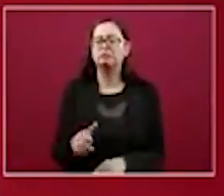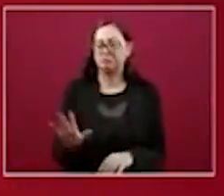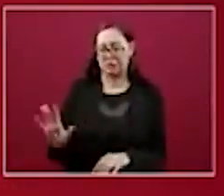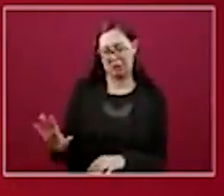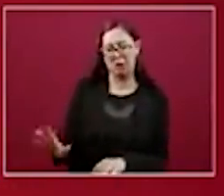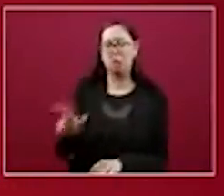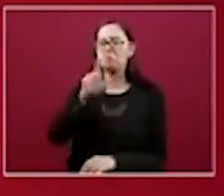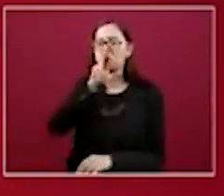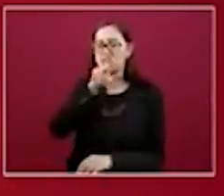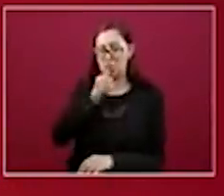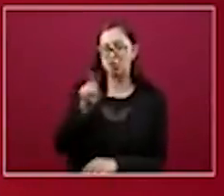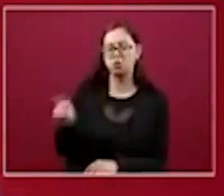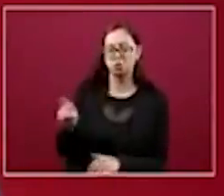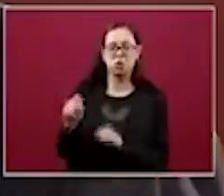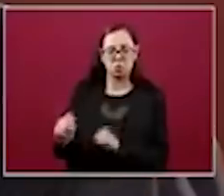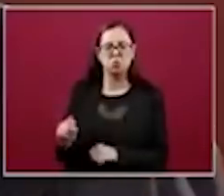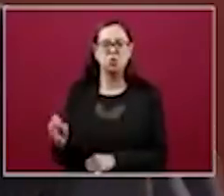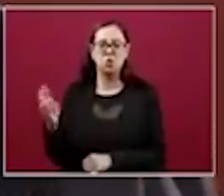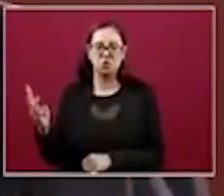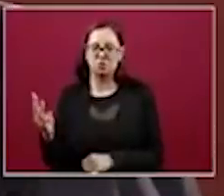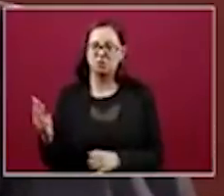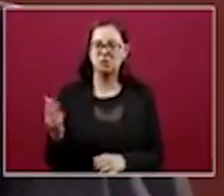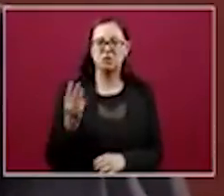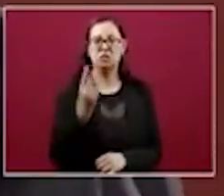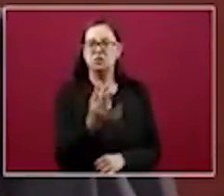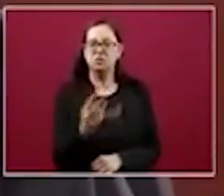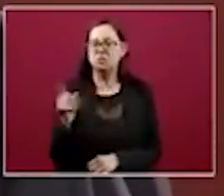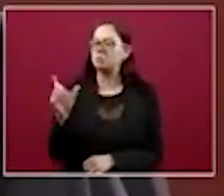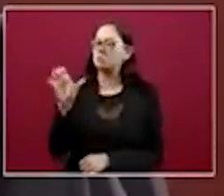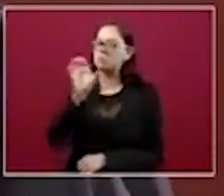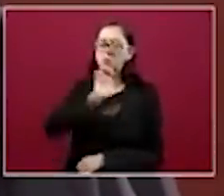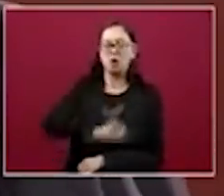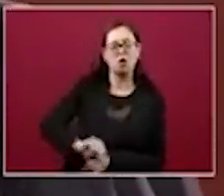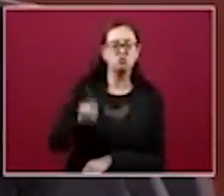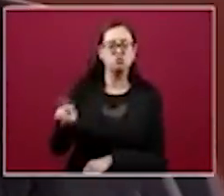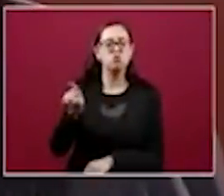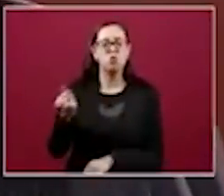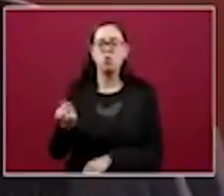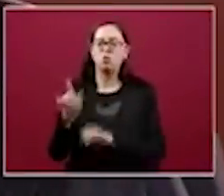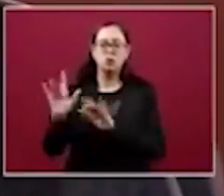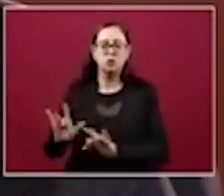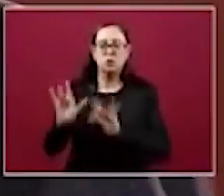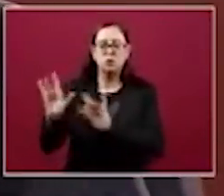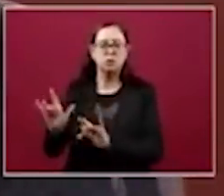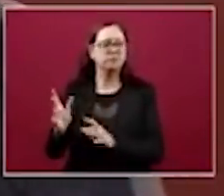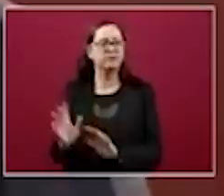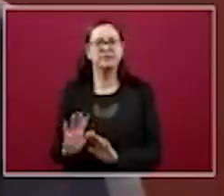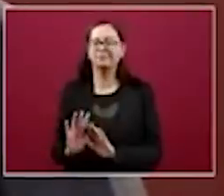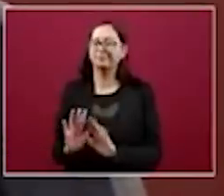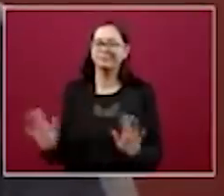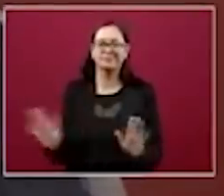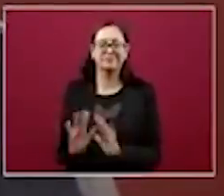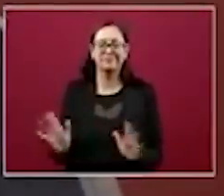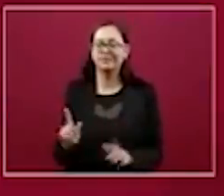vas a estar en la terna y eres mi preferida o mi preferido, y